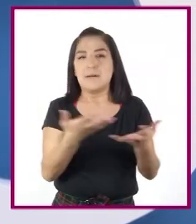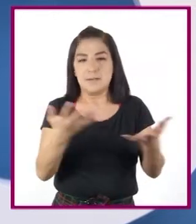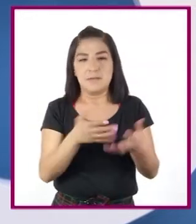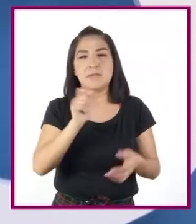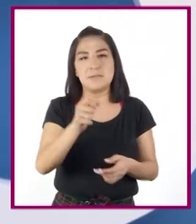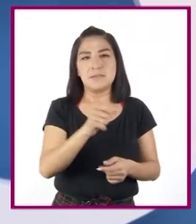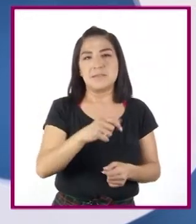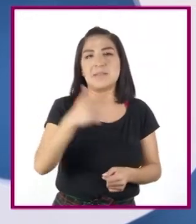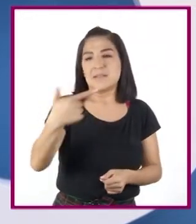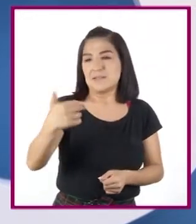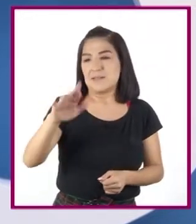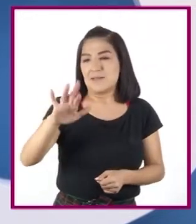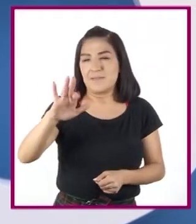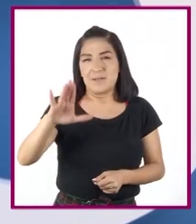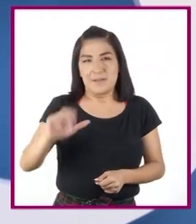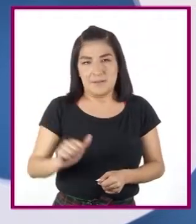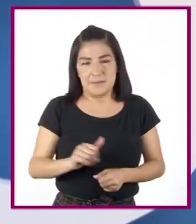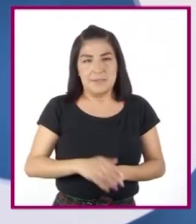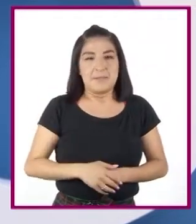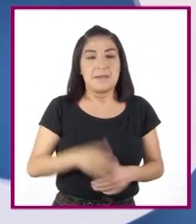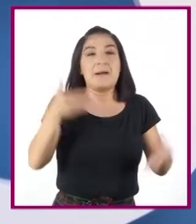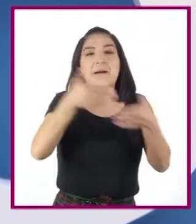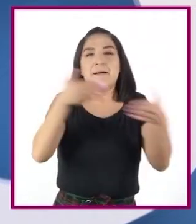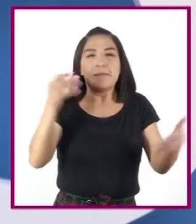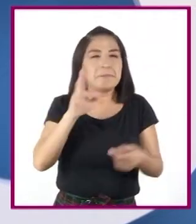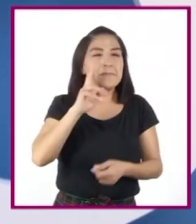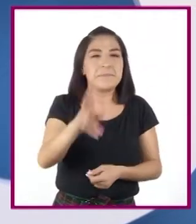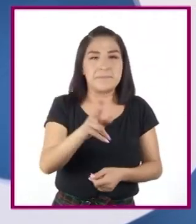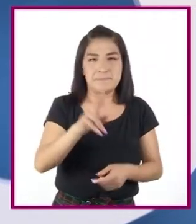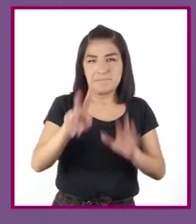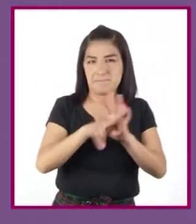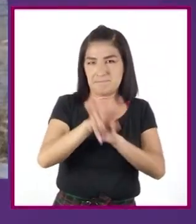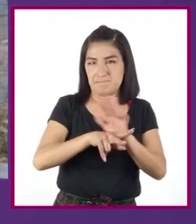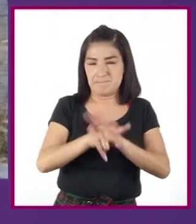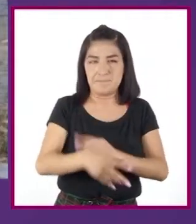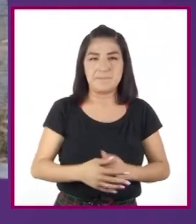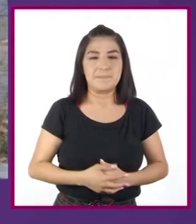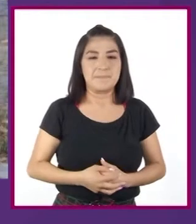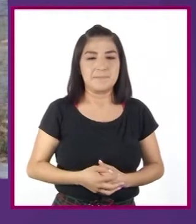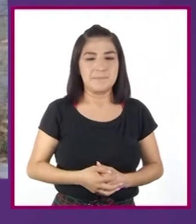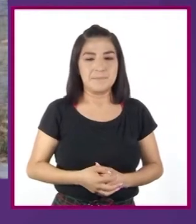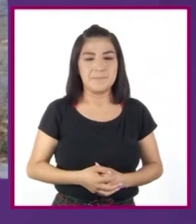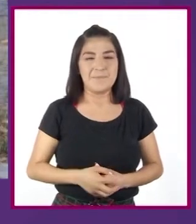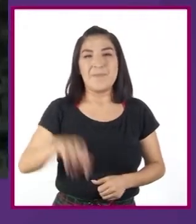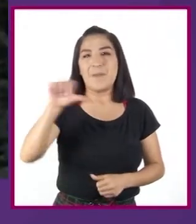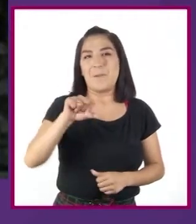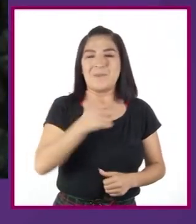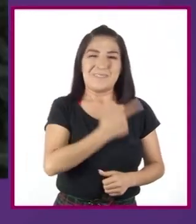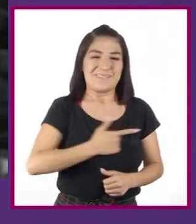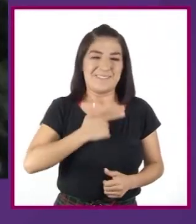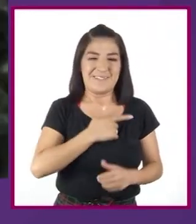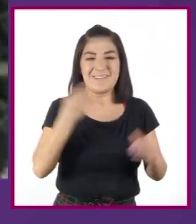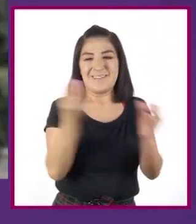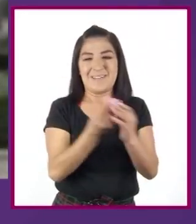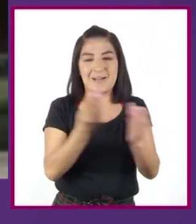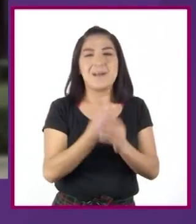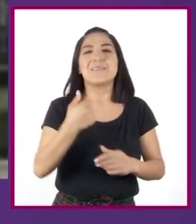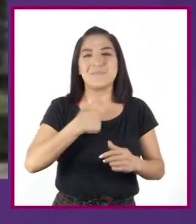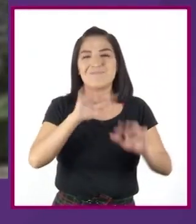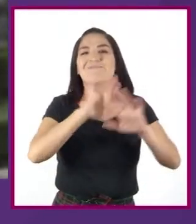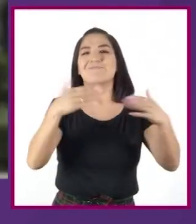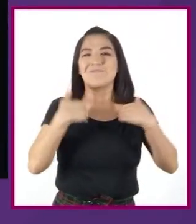su gráfica. Antes, veamos el siguiente video. Hoy me gustó mucho la clase. Cada vez comprendo más